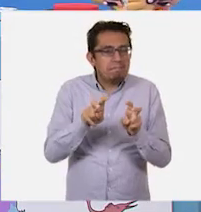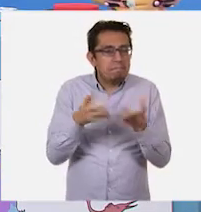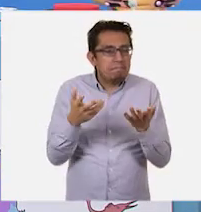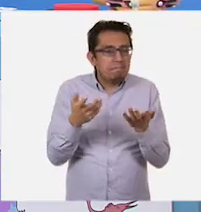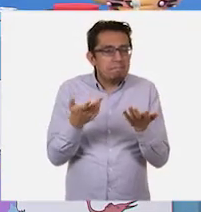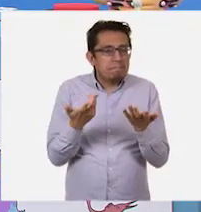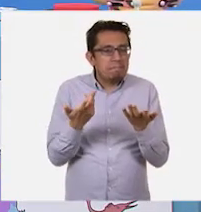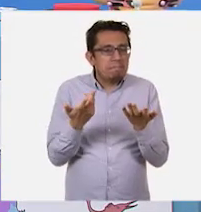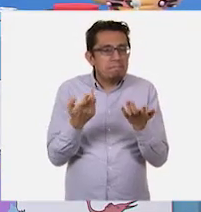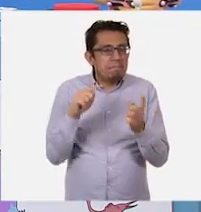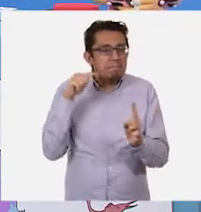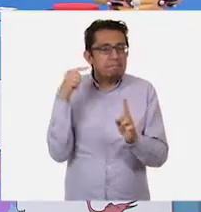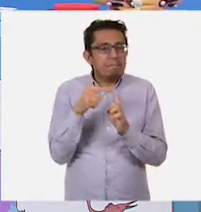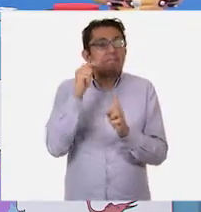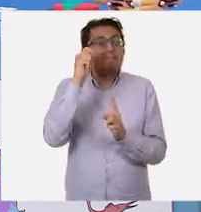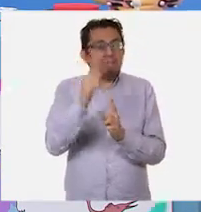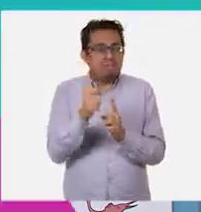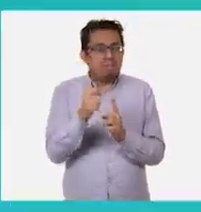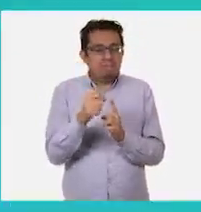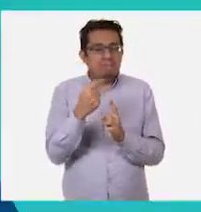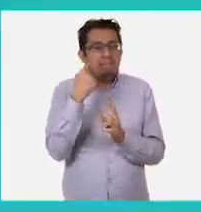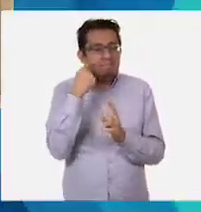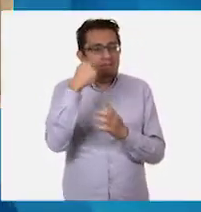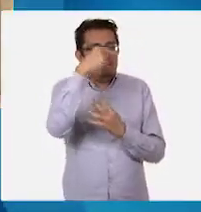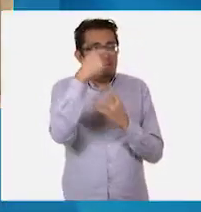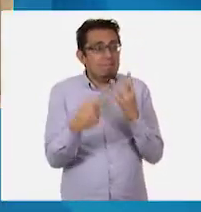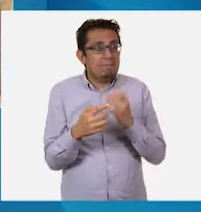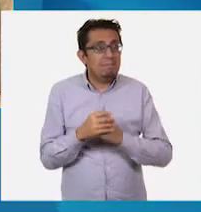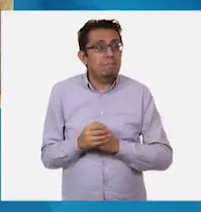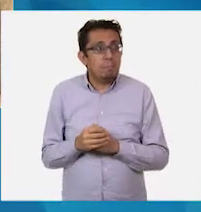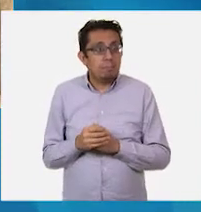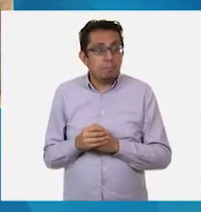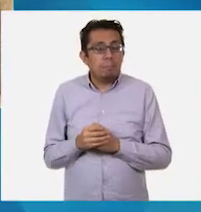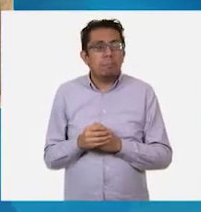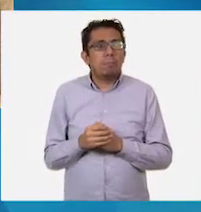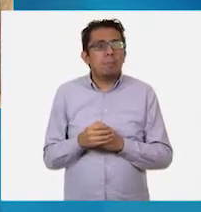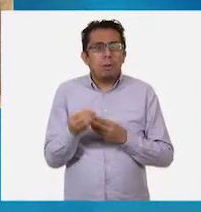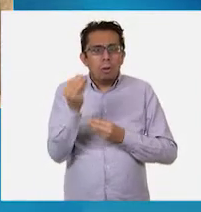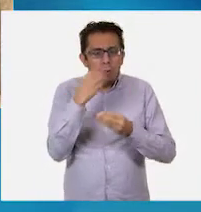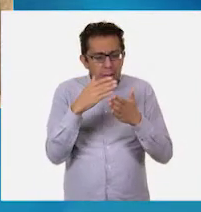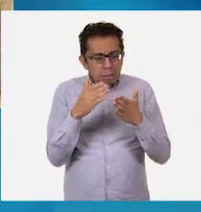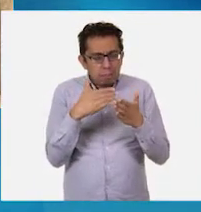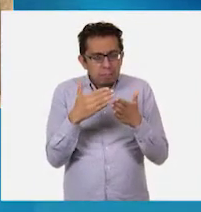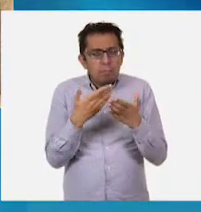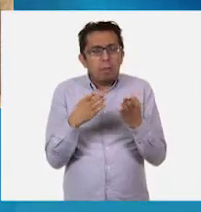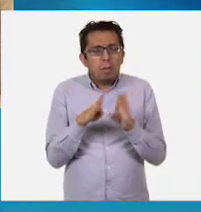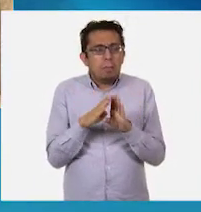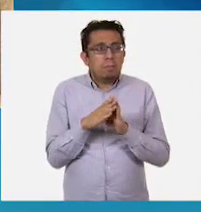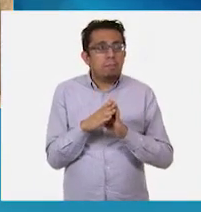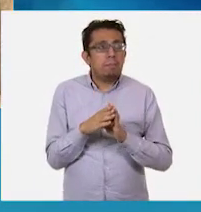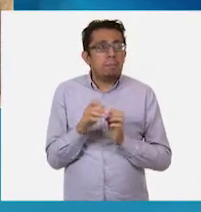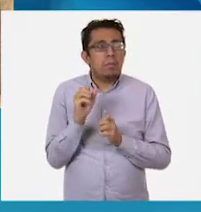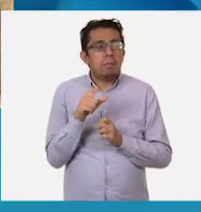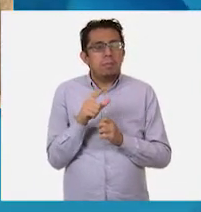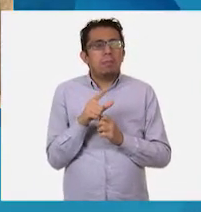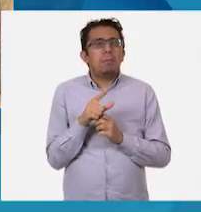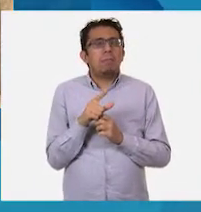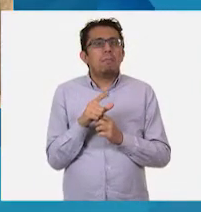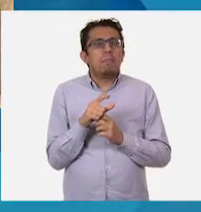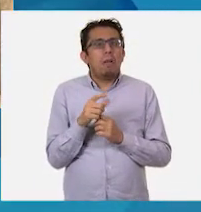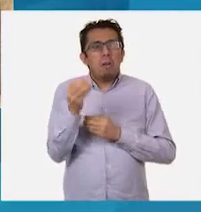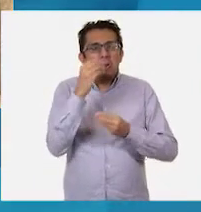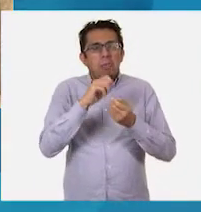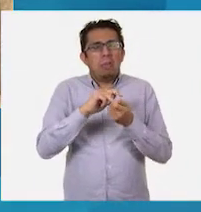Gran Ruleta de la Ciencia son los siguientes. Cocción de los alimentos. Descomposición de los